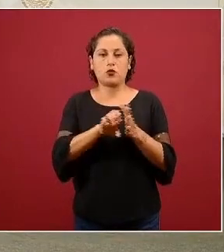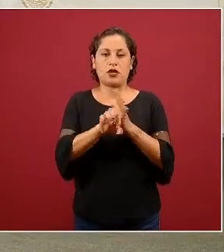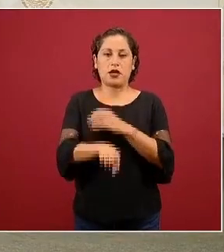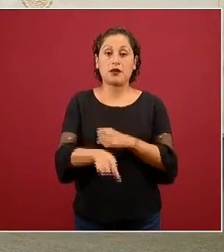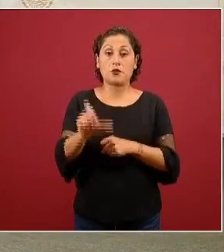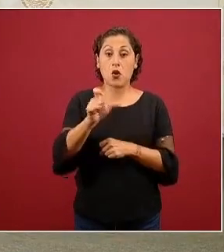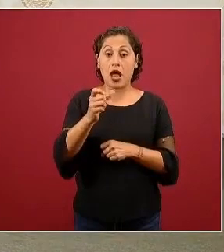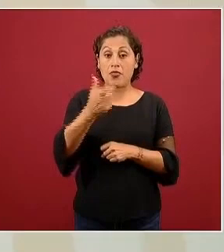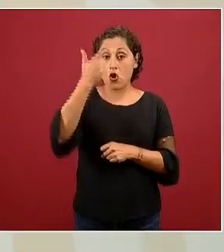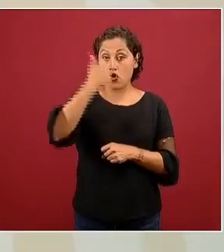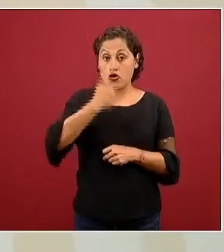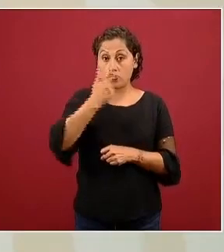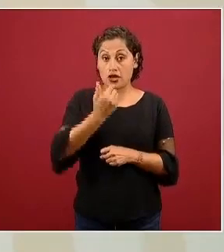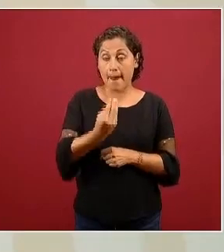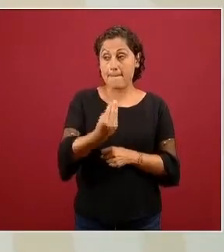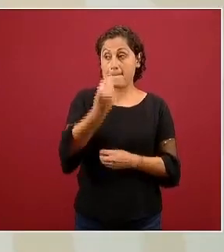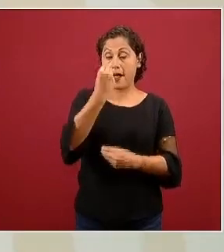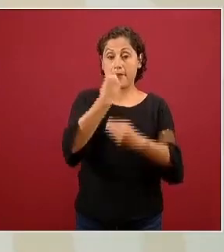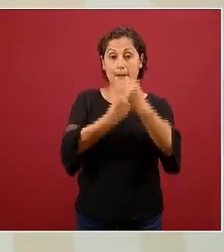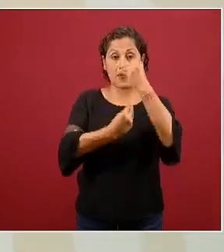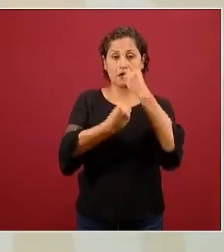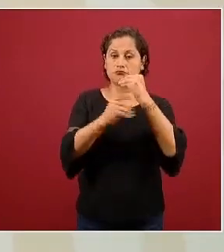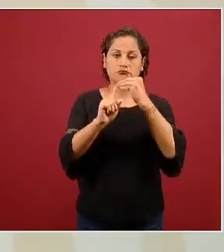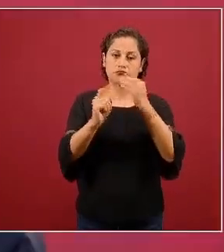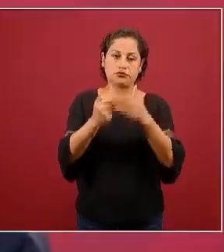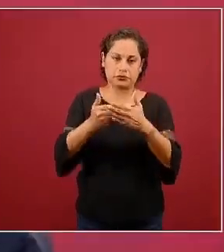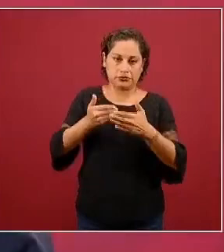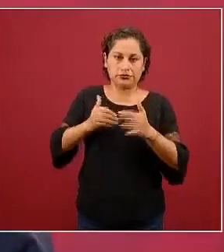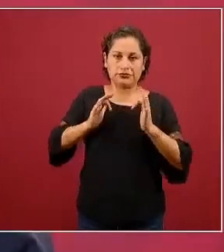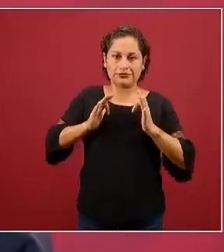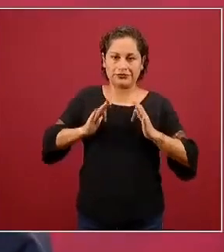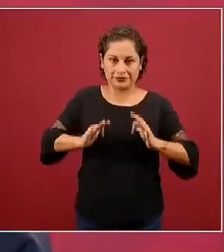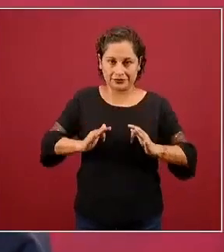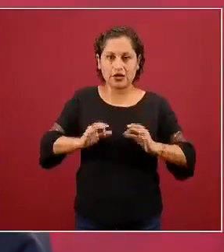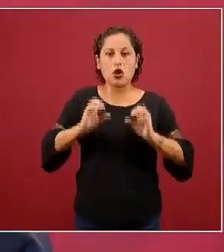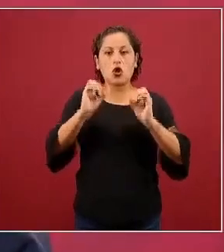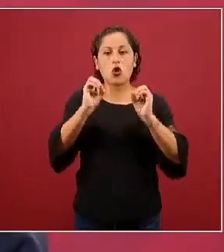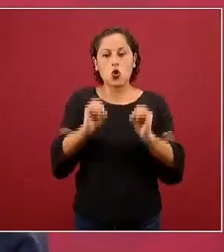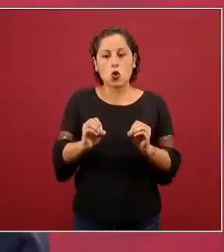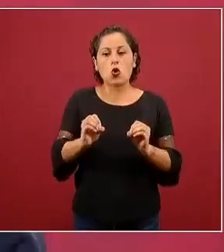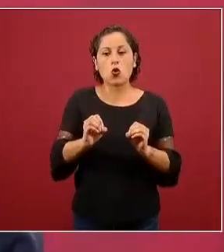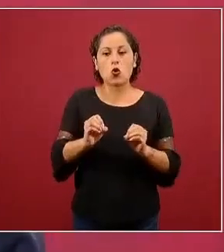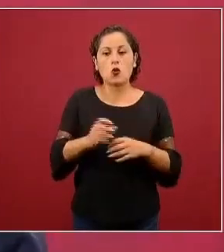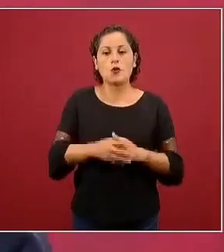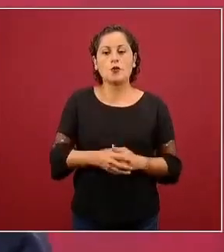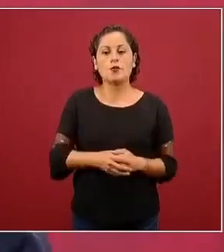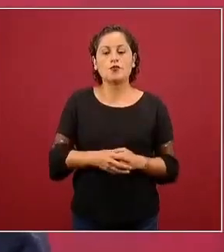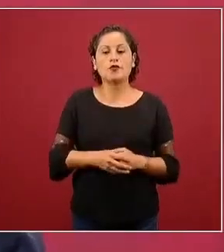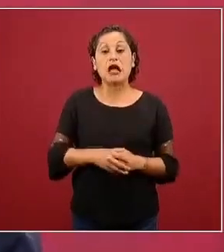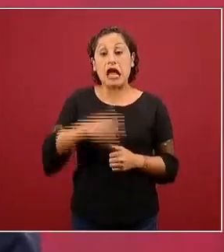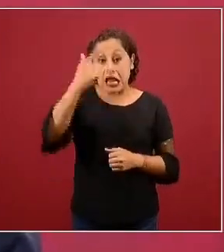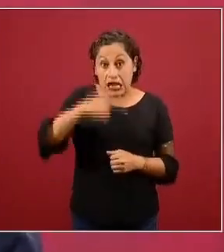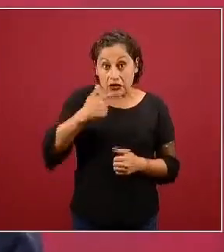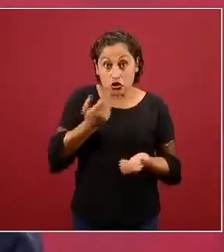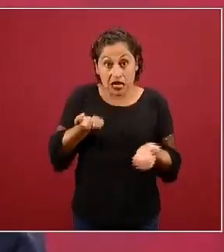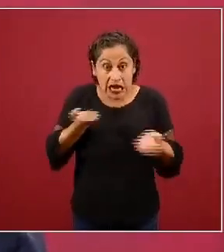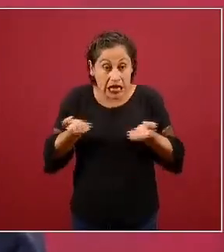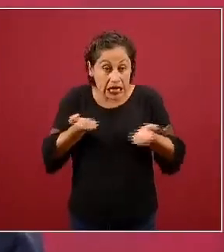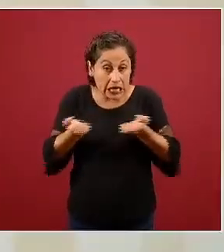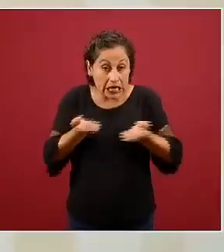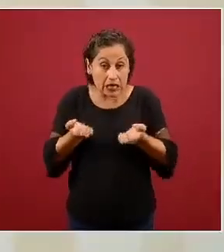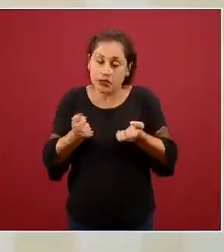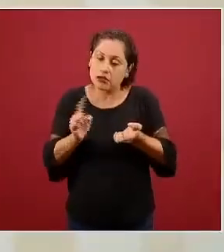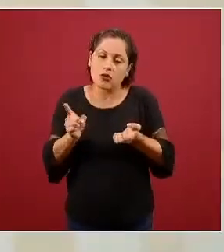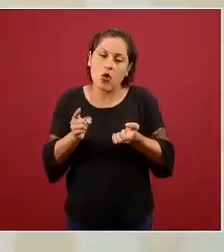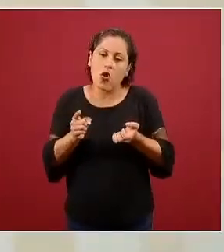noche antes de dormir, ¿no? El evitar hacer ejercicio o alguna actividad que me excite